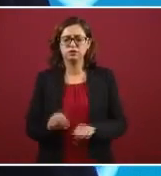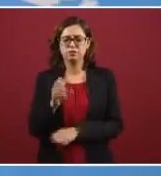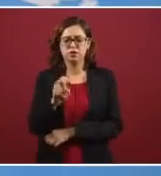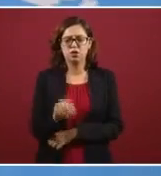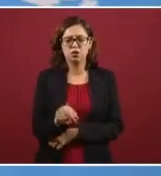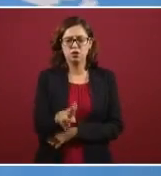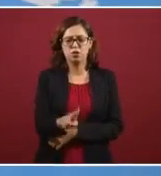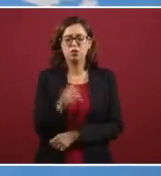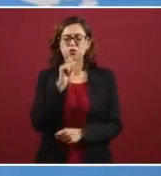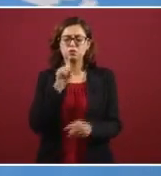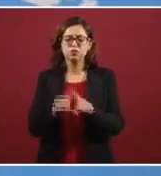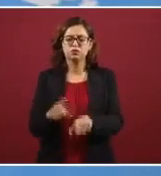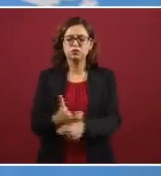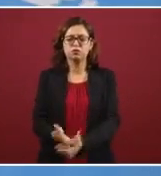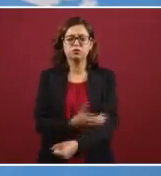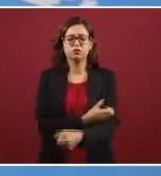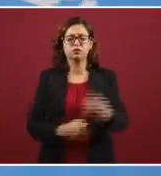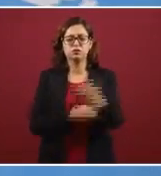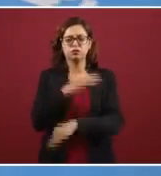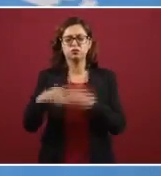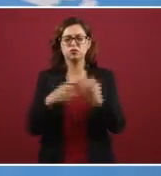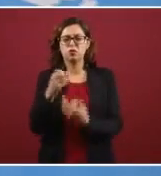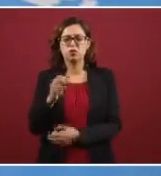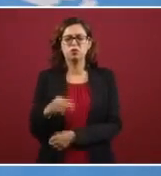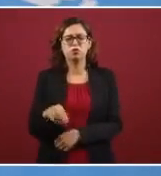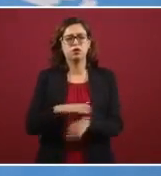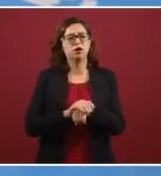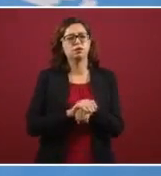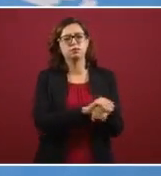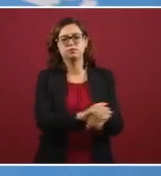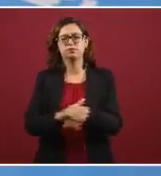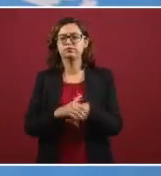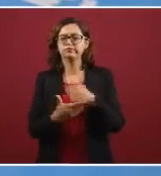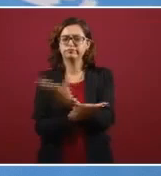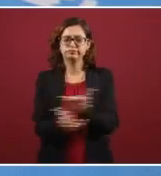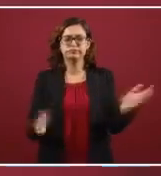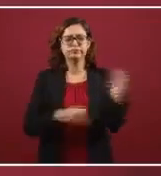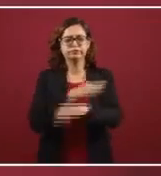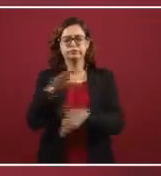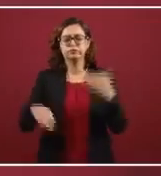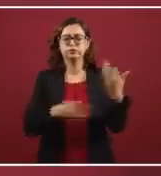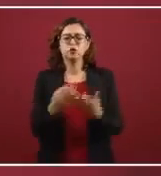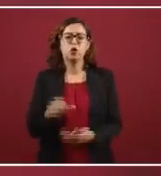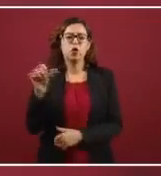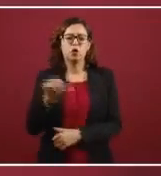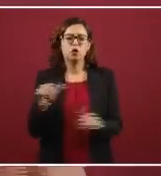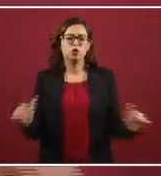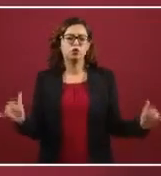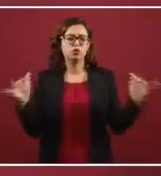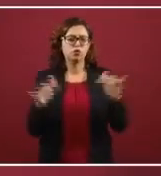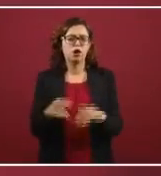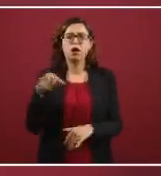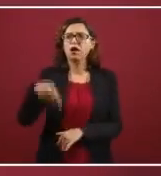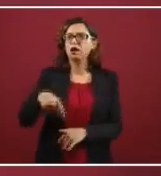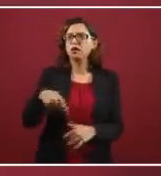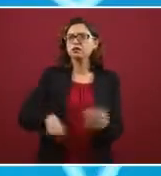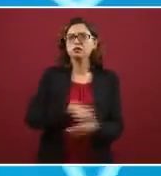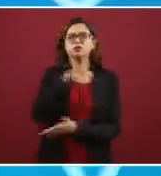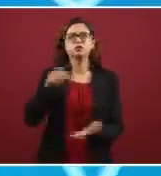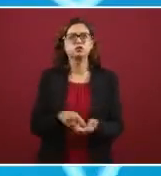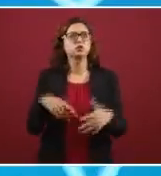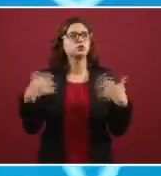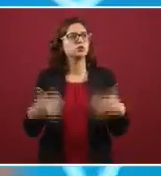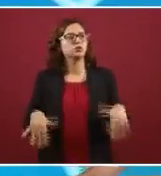Unidas, colegas de Naciones Unidas, amigas y amigos, amigas todos. Nos reunimos hoy en este edificio